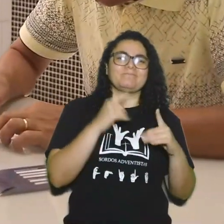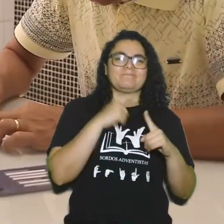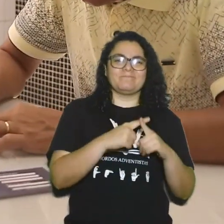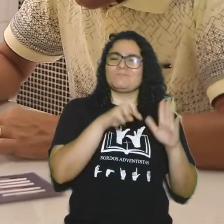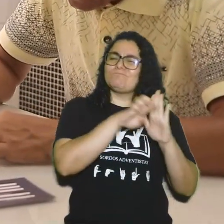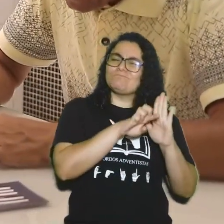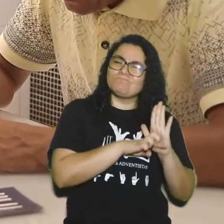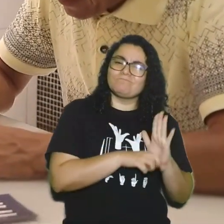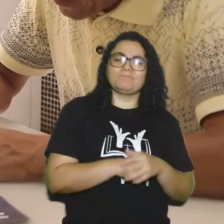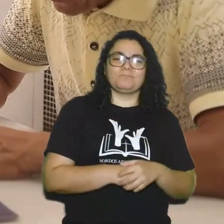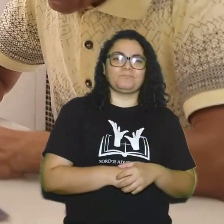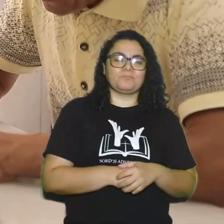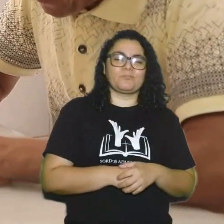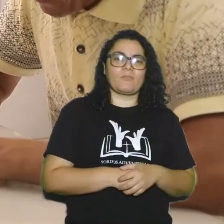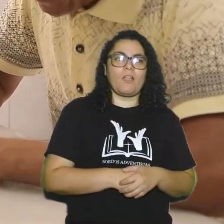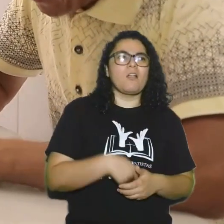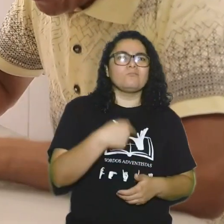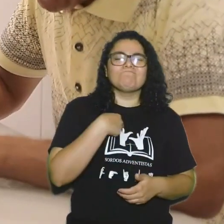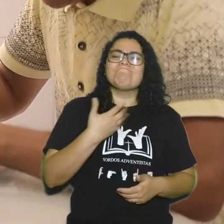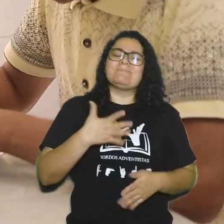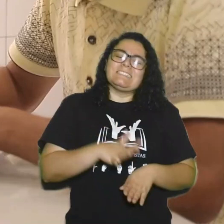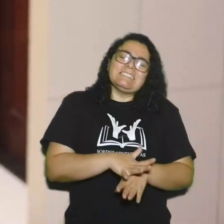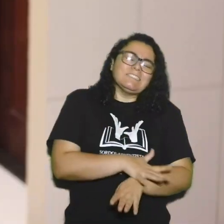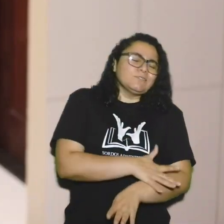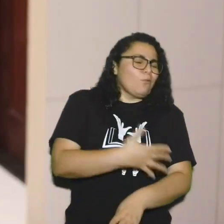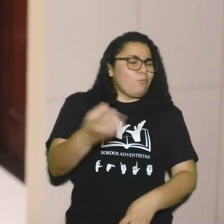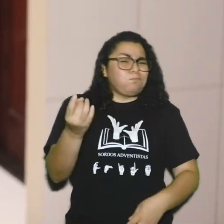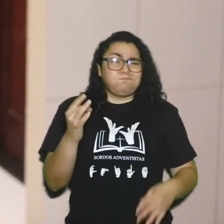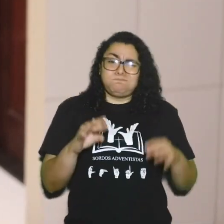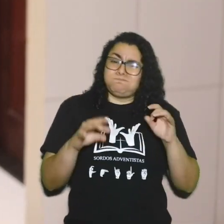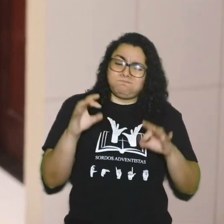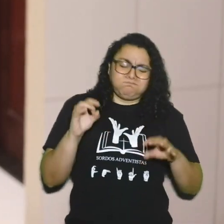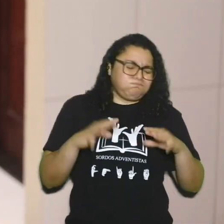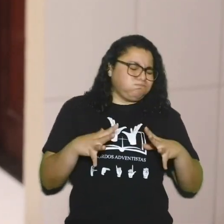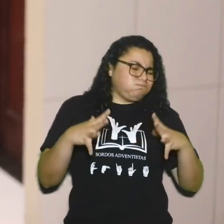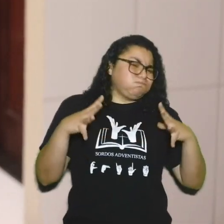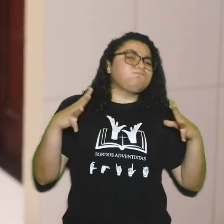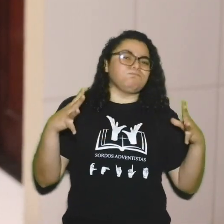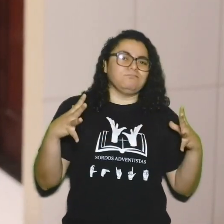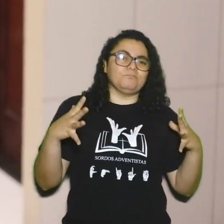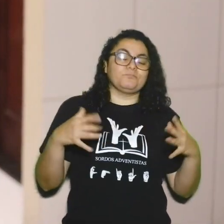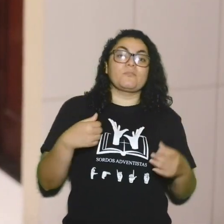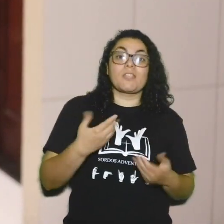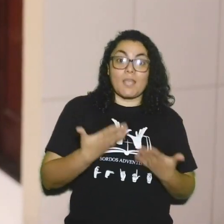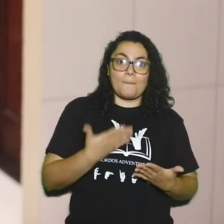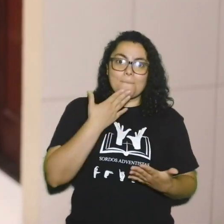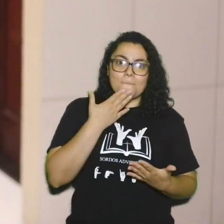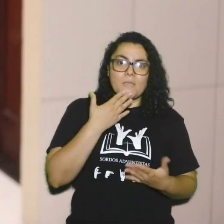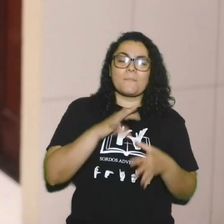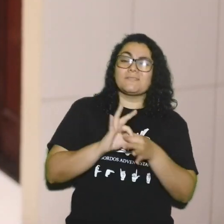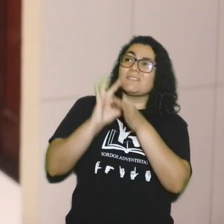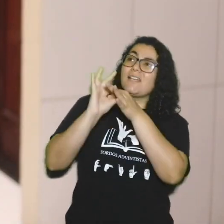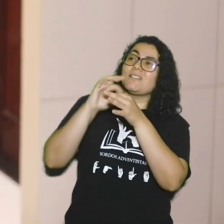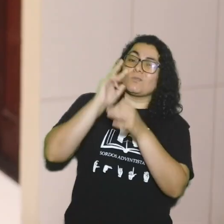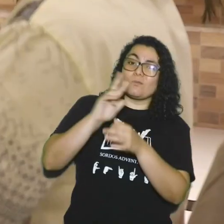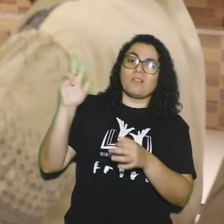Siento que he sido muy bendecida en todos estos años y de a poco he ido gradualmente aumentando mi